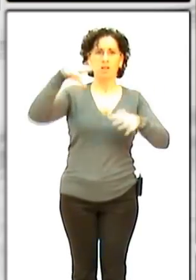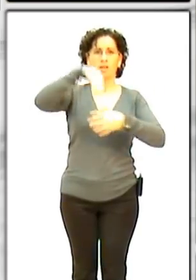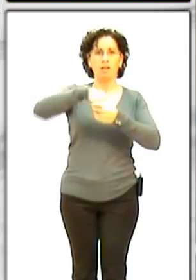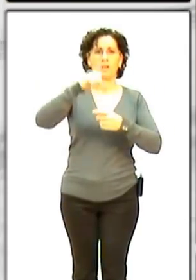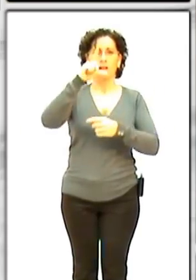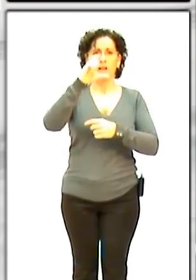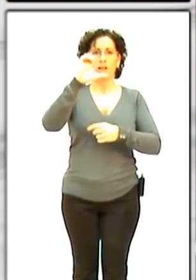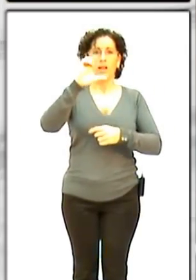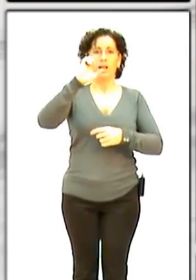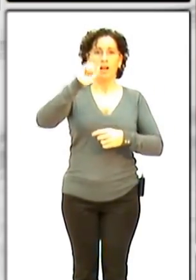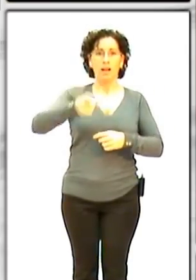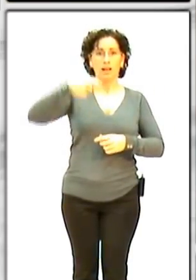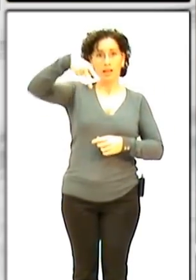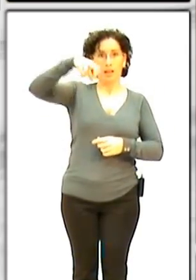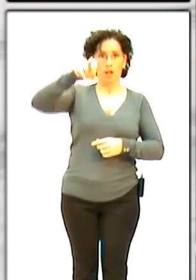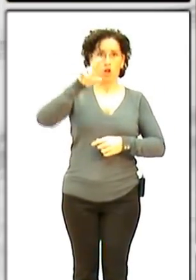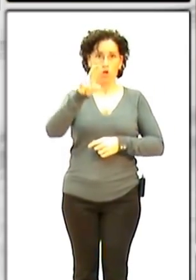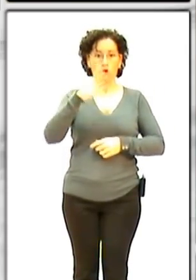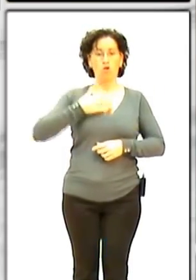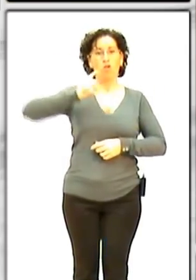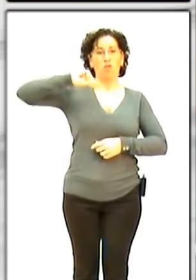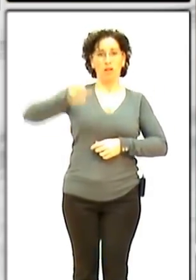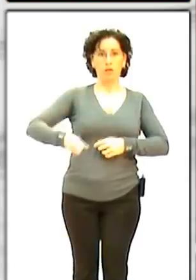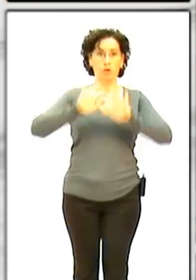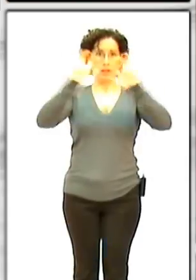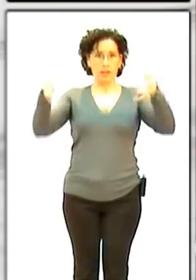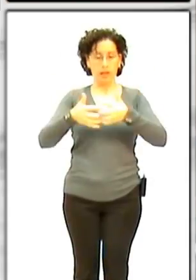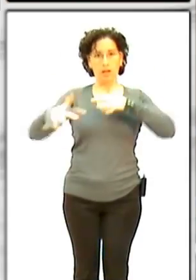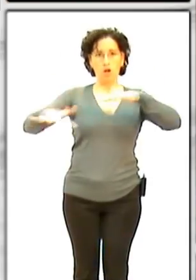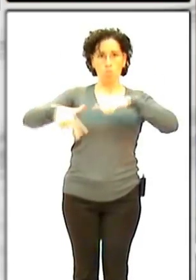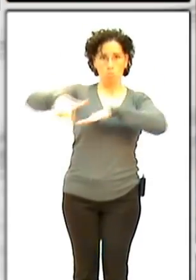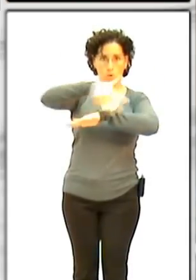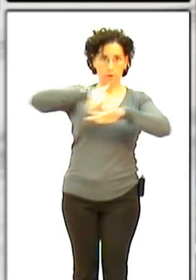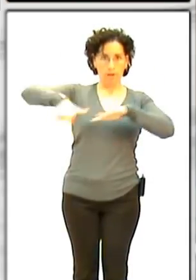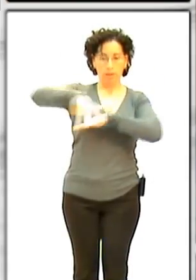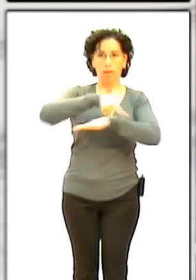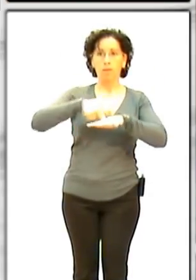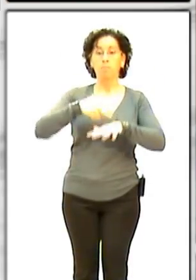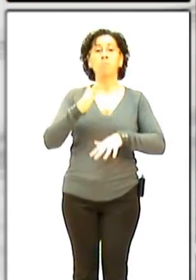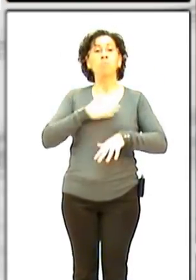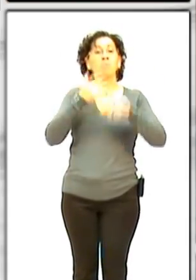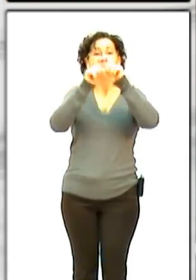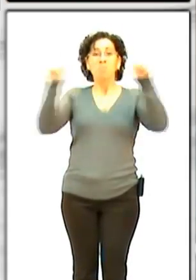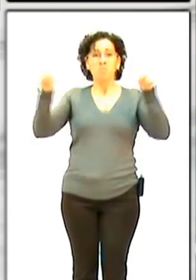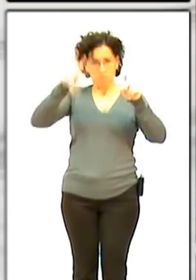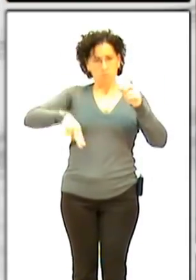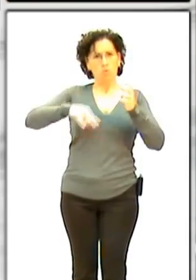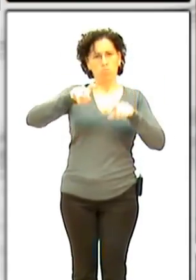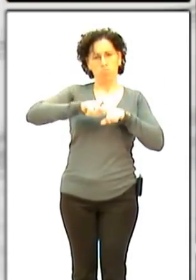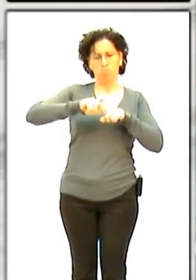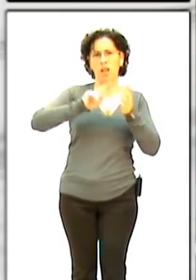EGNOR. Yo soy el director de Internet y Movilidad y bueno, pues nosotros somos una compañía tecnológica que nos